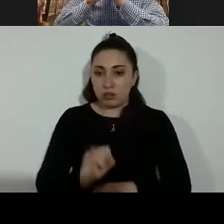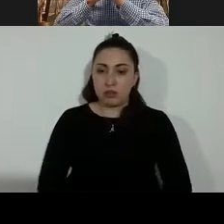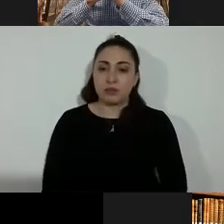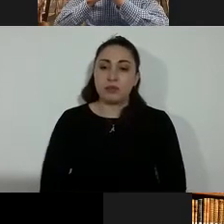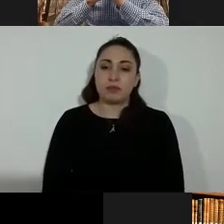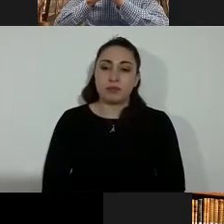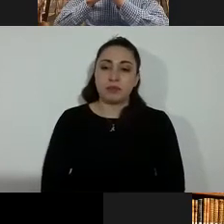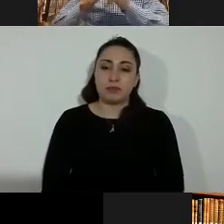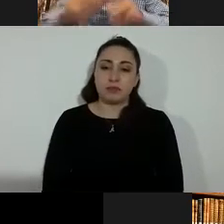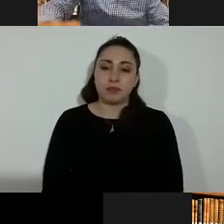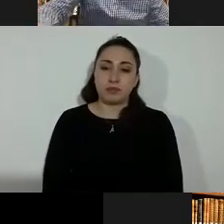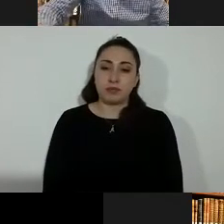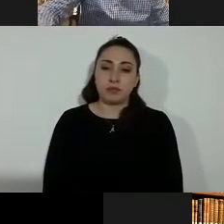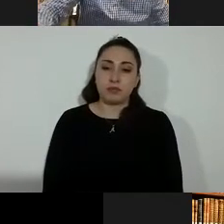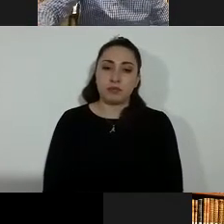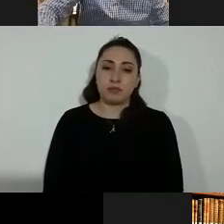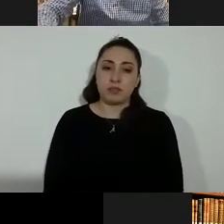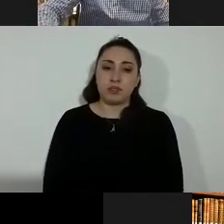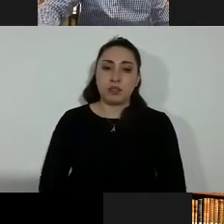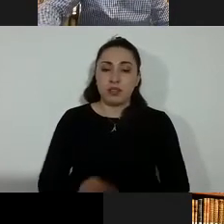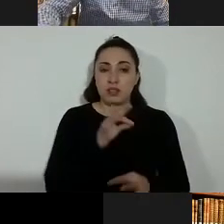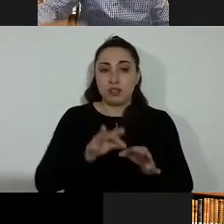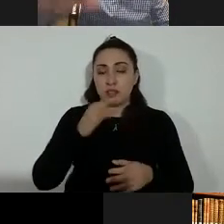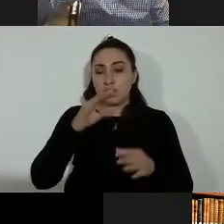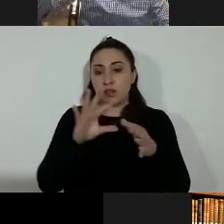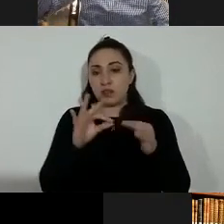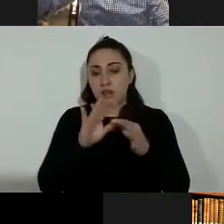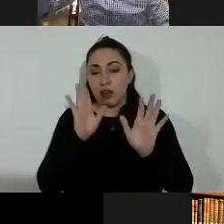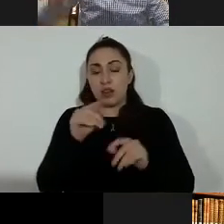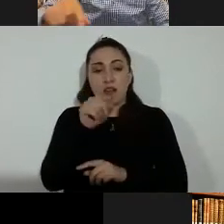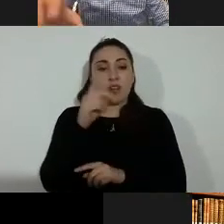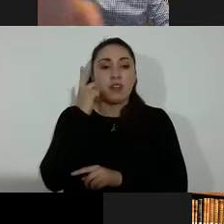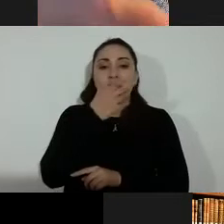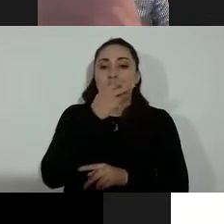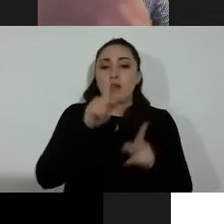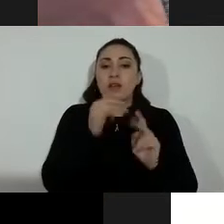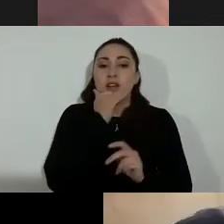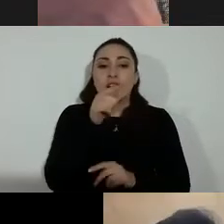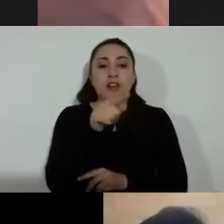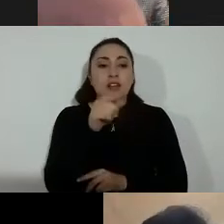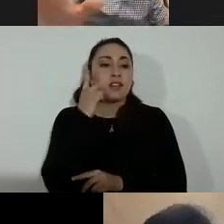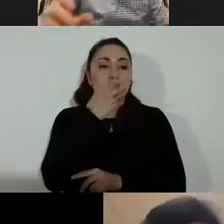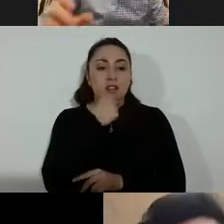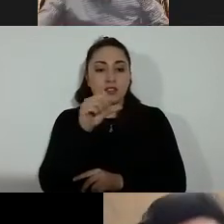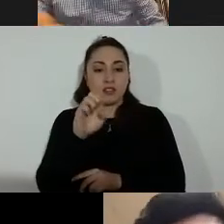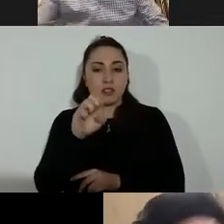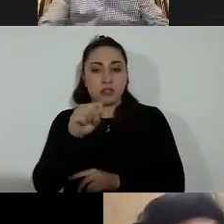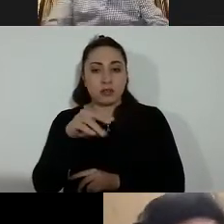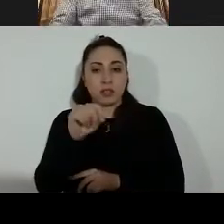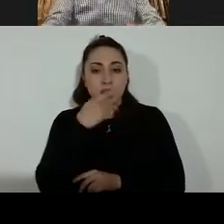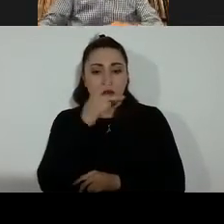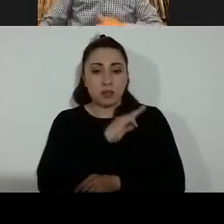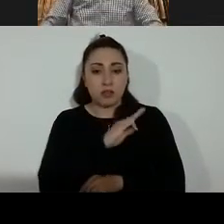bien. Hecha la aclaración. ¿Algún otro asunto? Sesma, presidente. Adelante, diputado